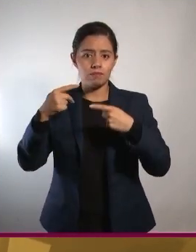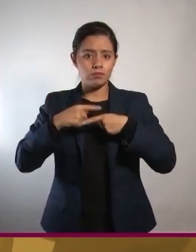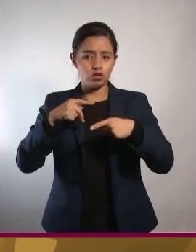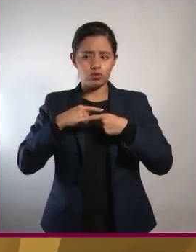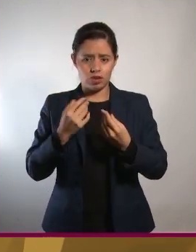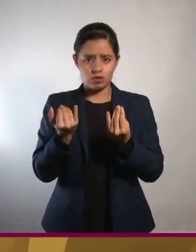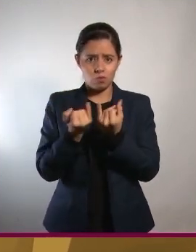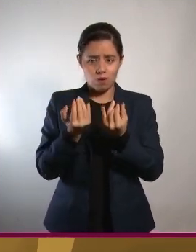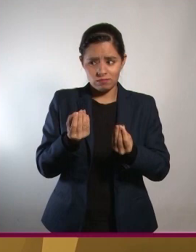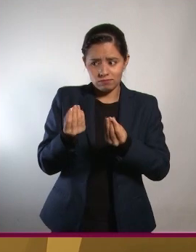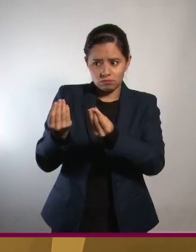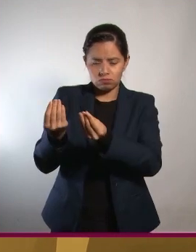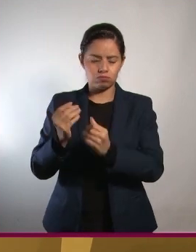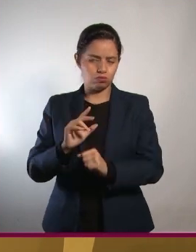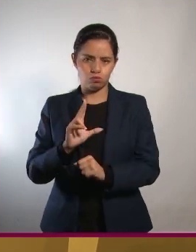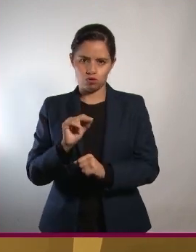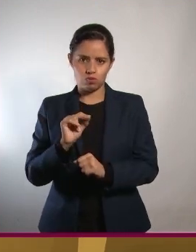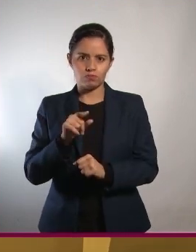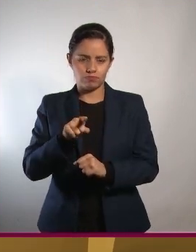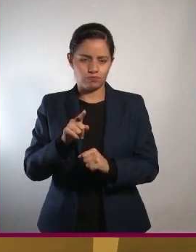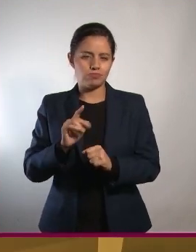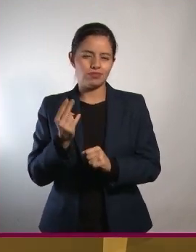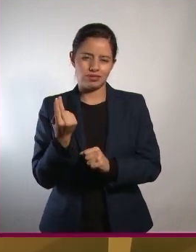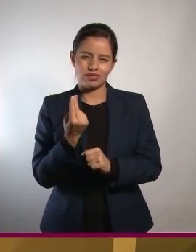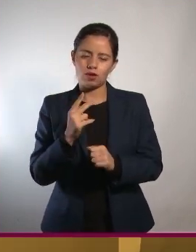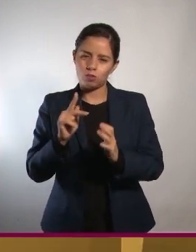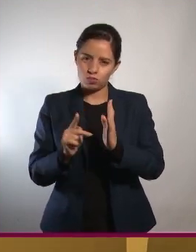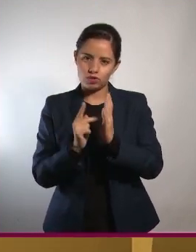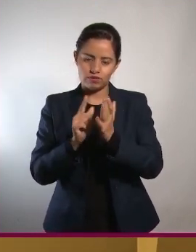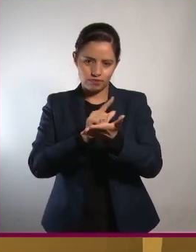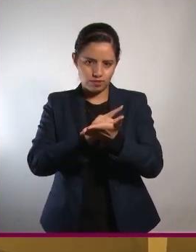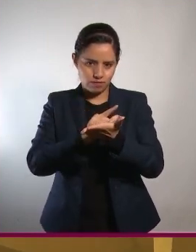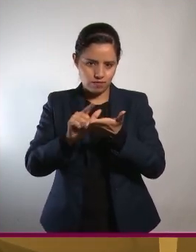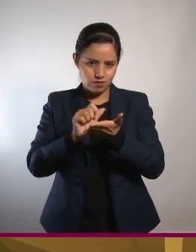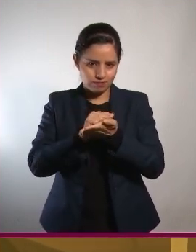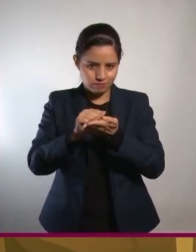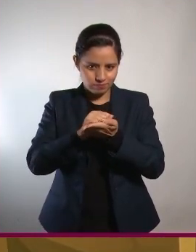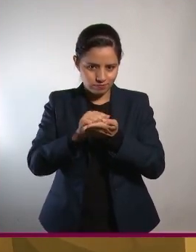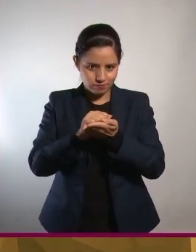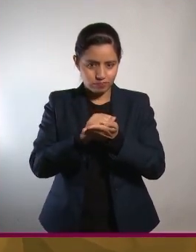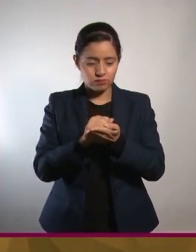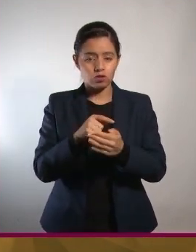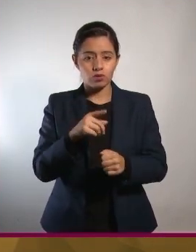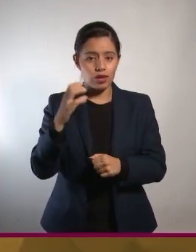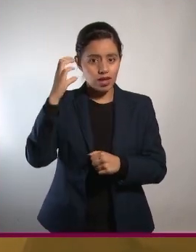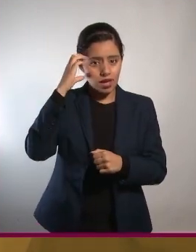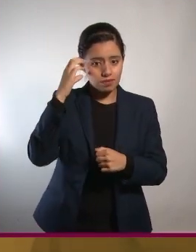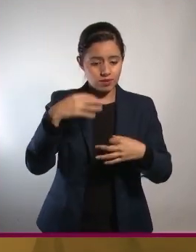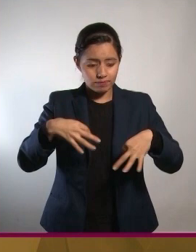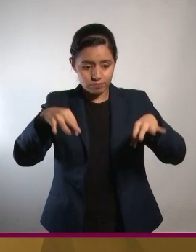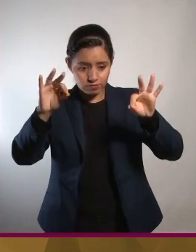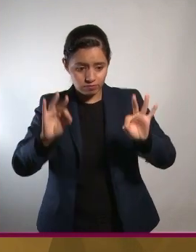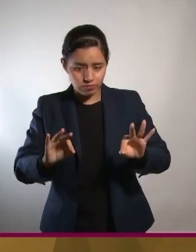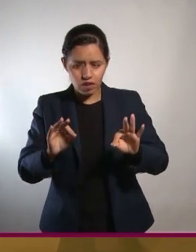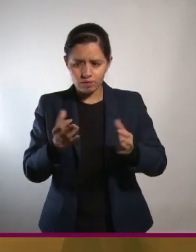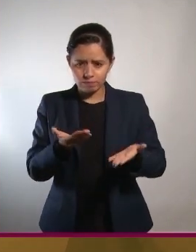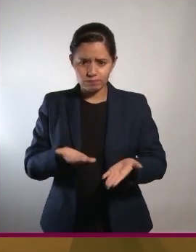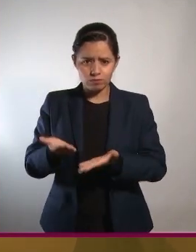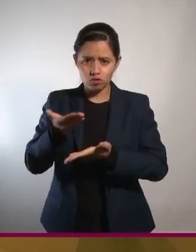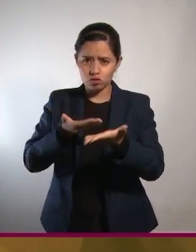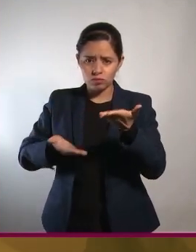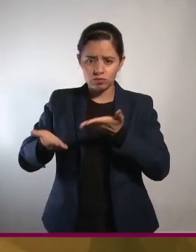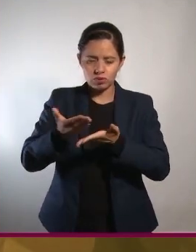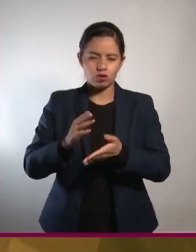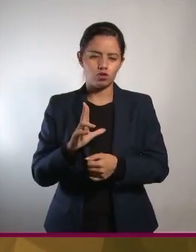se lave regularmente después de su uso. No comparte utensilios para comer ni ropa de cama y siempre límpielos bien con agua y jabón antes de volver